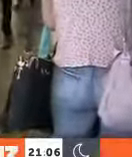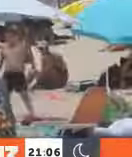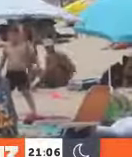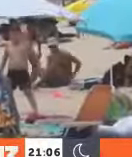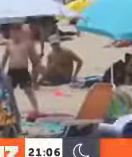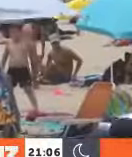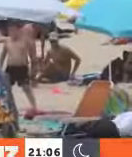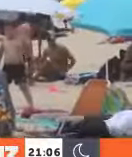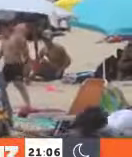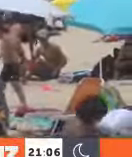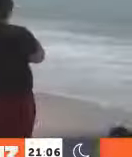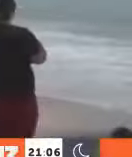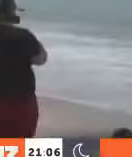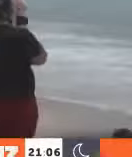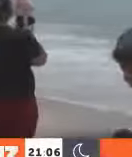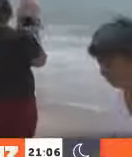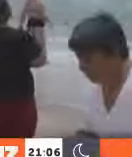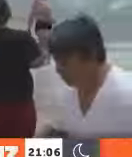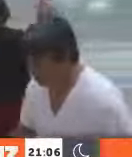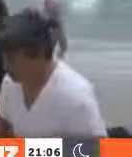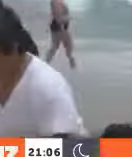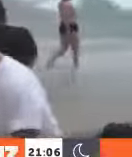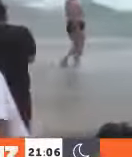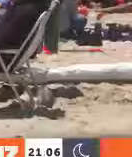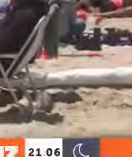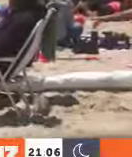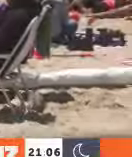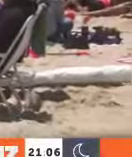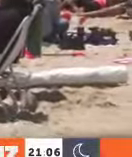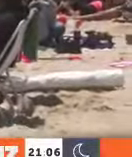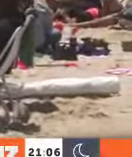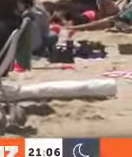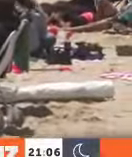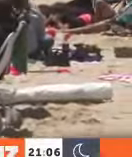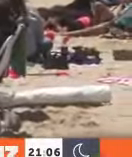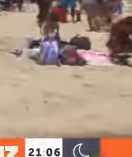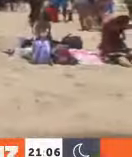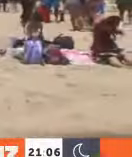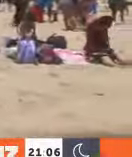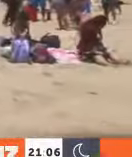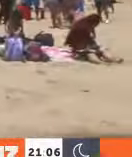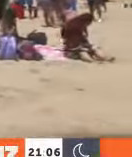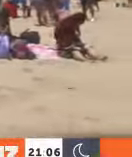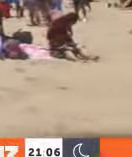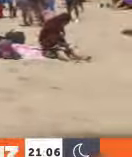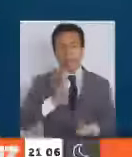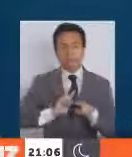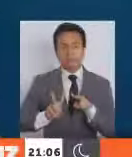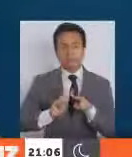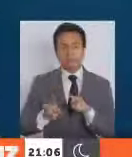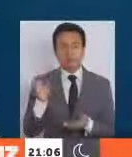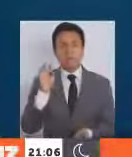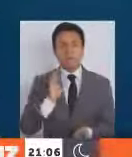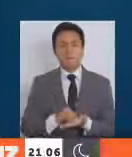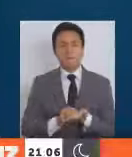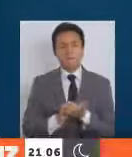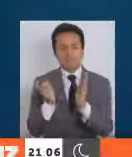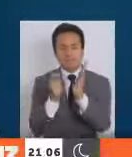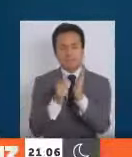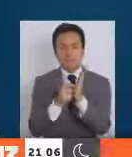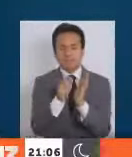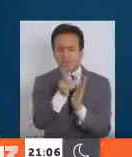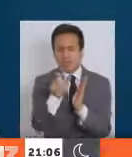en el permiso de vacaciones, pero que reforzará la fiscalización en los principales destinos. Generando mayor